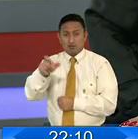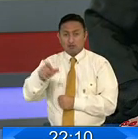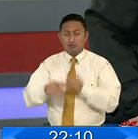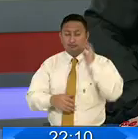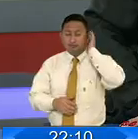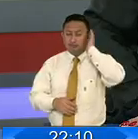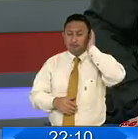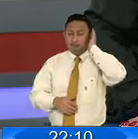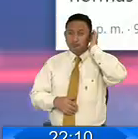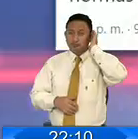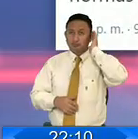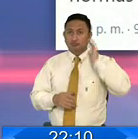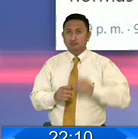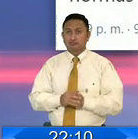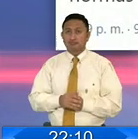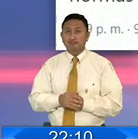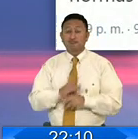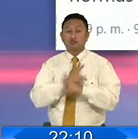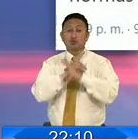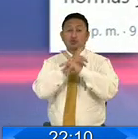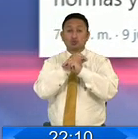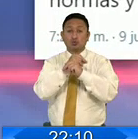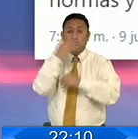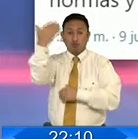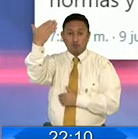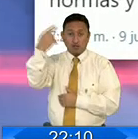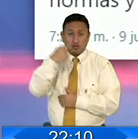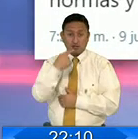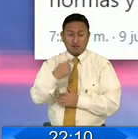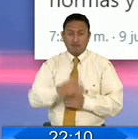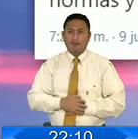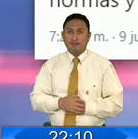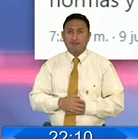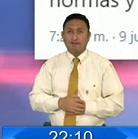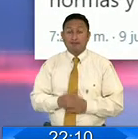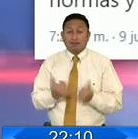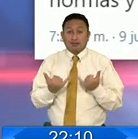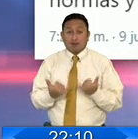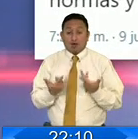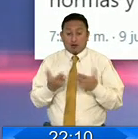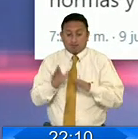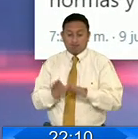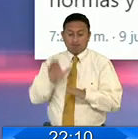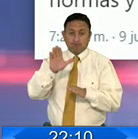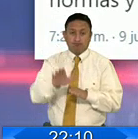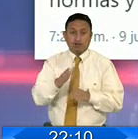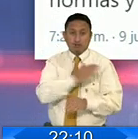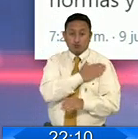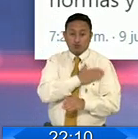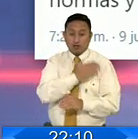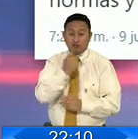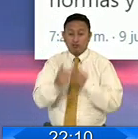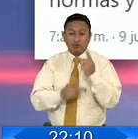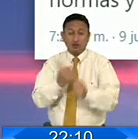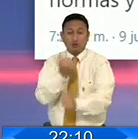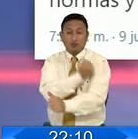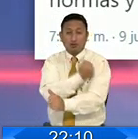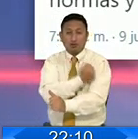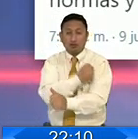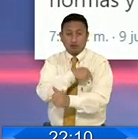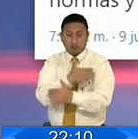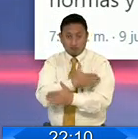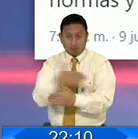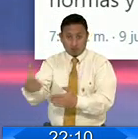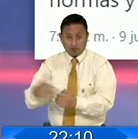permitido. El Twitter del alcalde Jorge Yunda decía lo siguiente: es momento de avanzar y confiar en el proceso de vacunación que está en